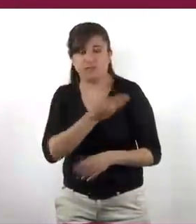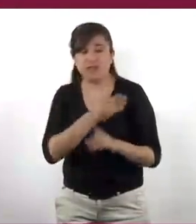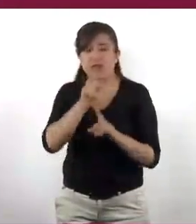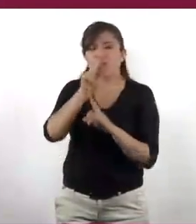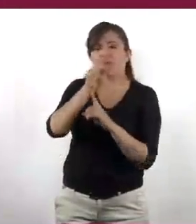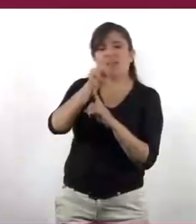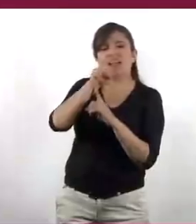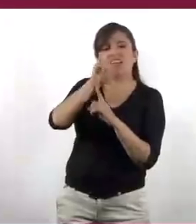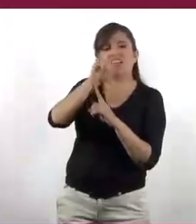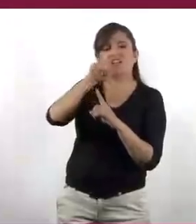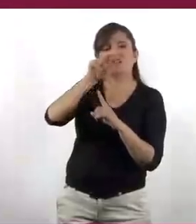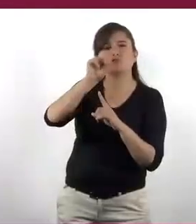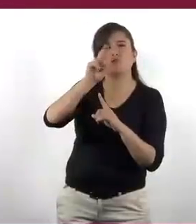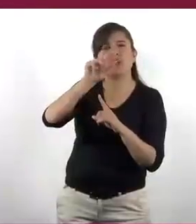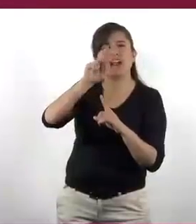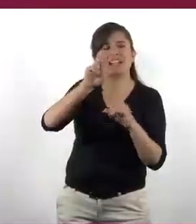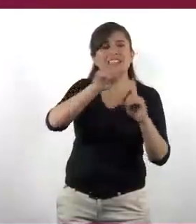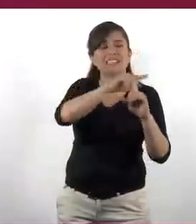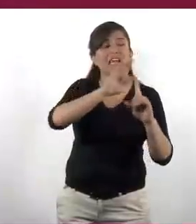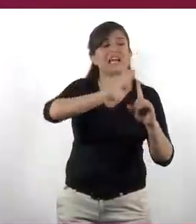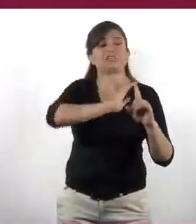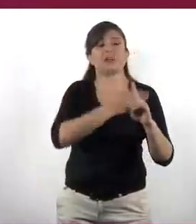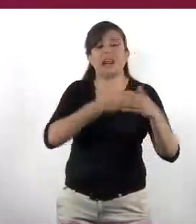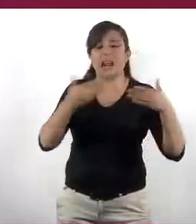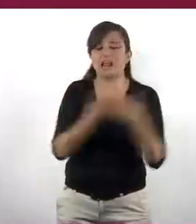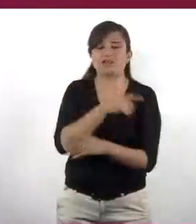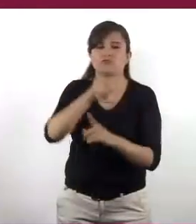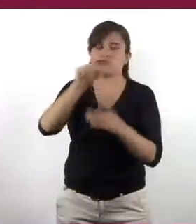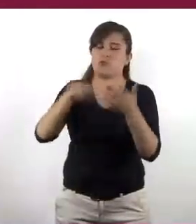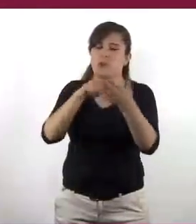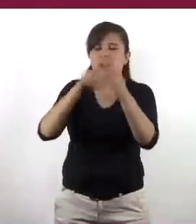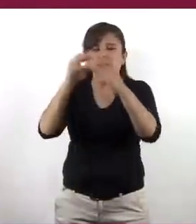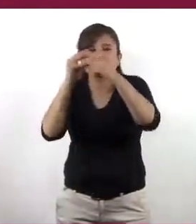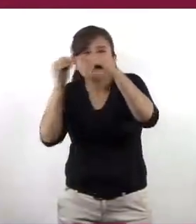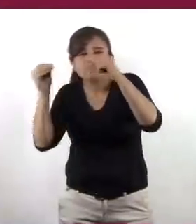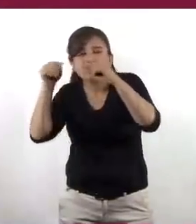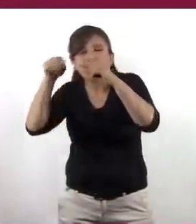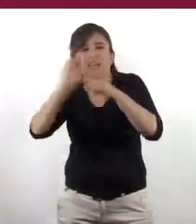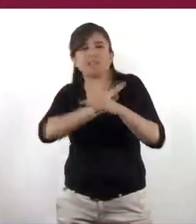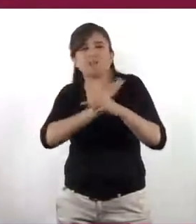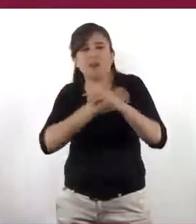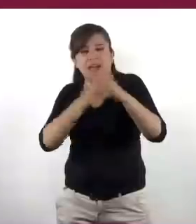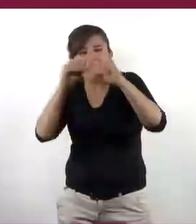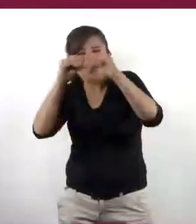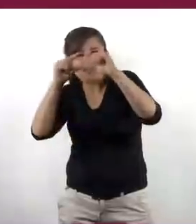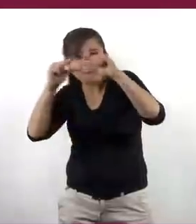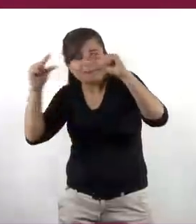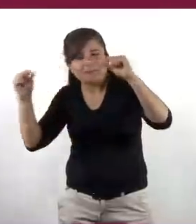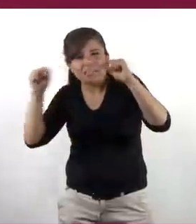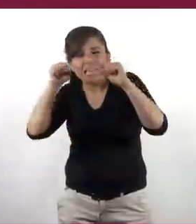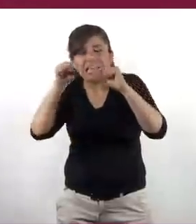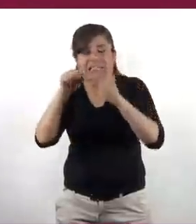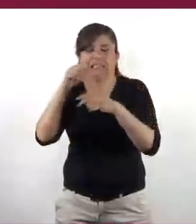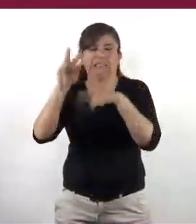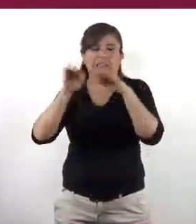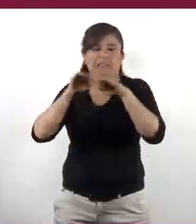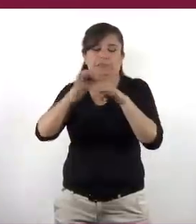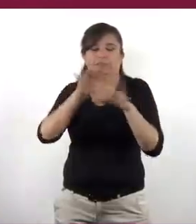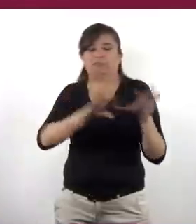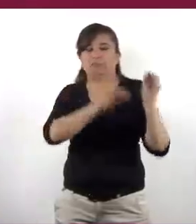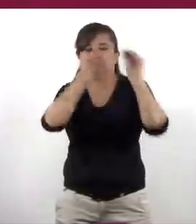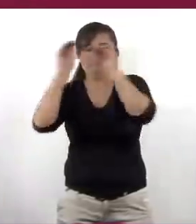peninsulares eran los españoles que nacieron en la península ibérica, es decir, en España, y que iban a trabajar a la Nueva